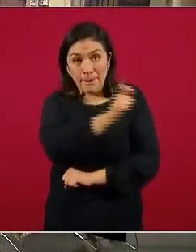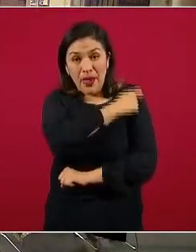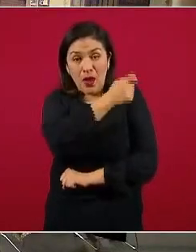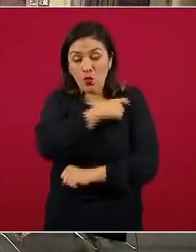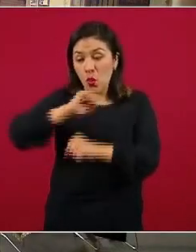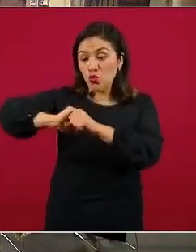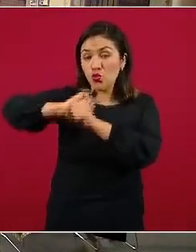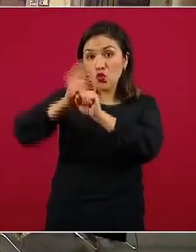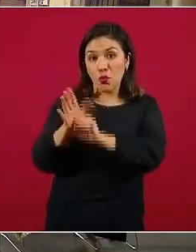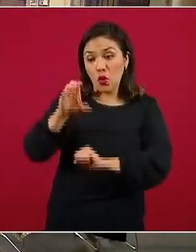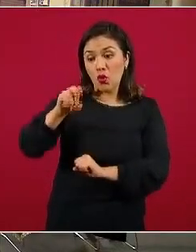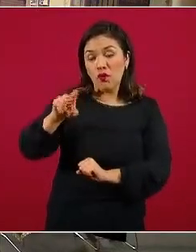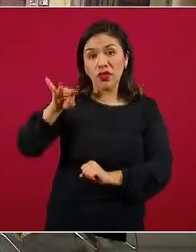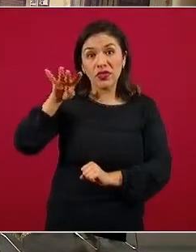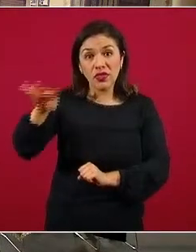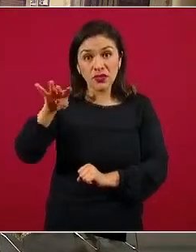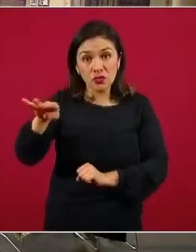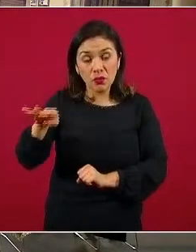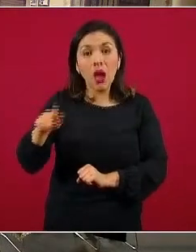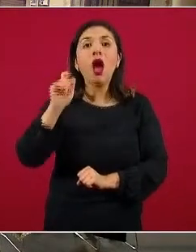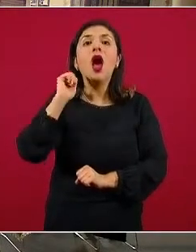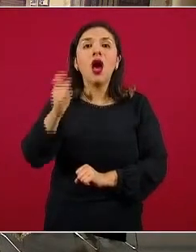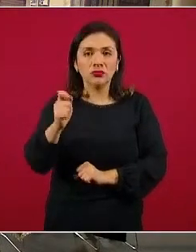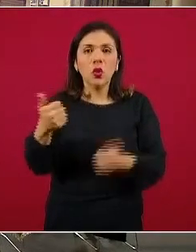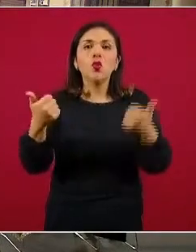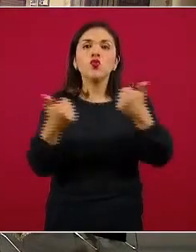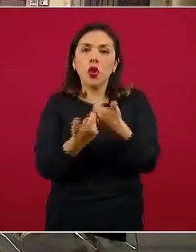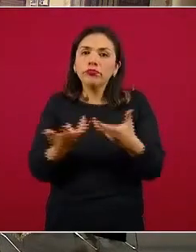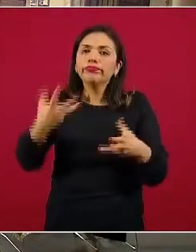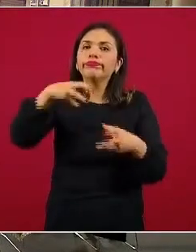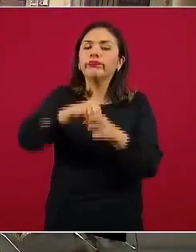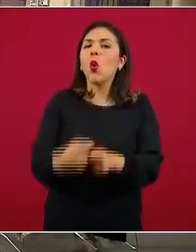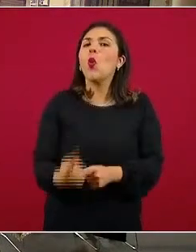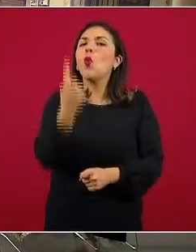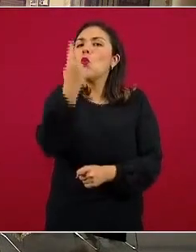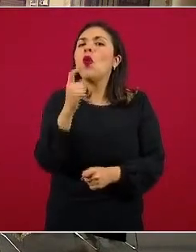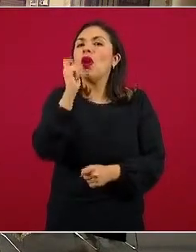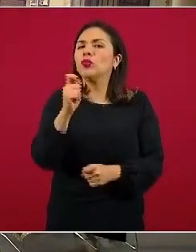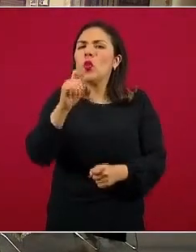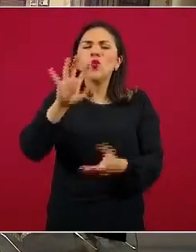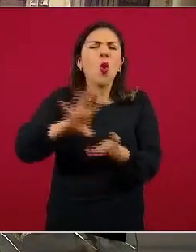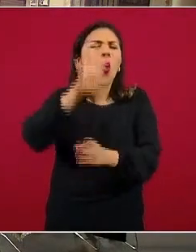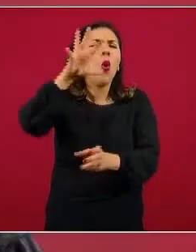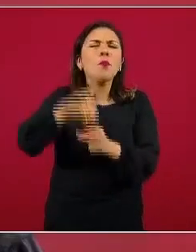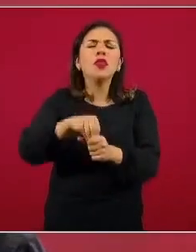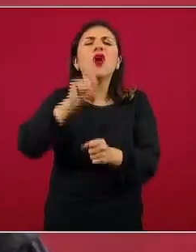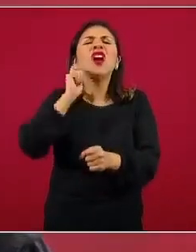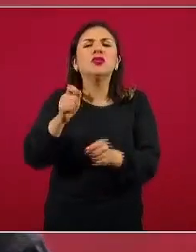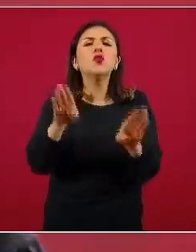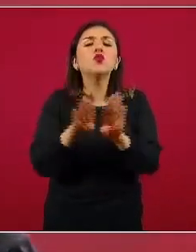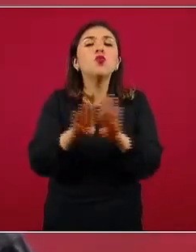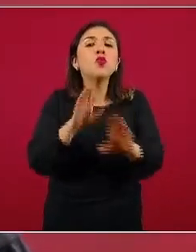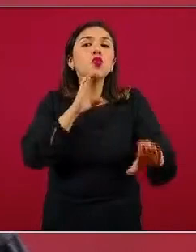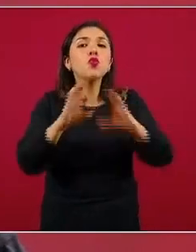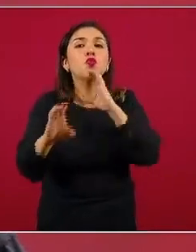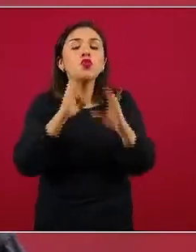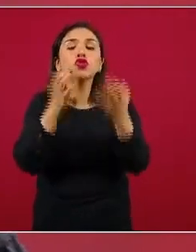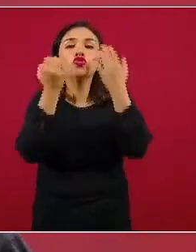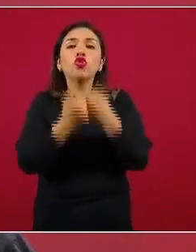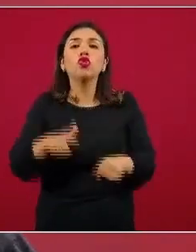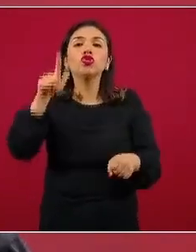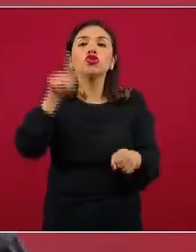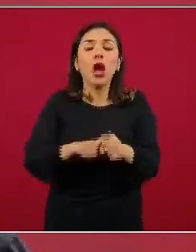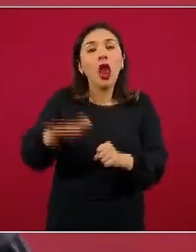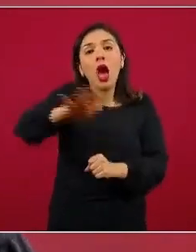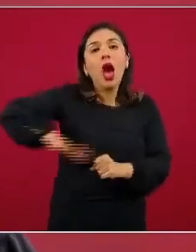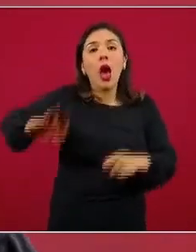de COVID-19 va a integrar un componente completo en relación a la comunicación social, a